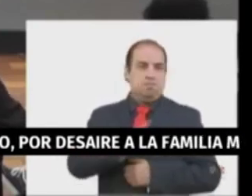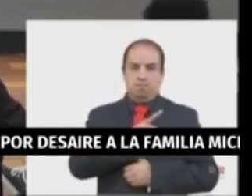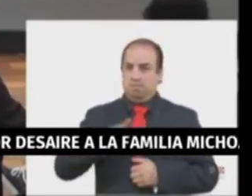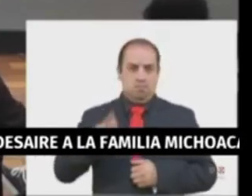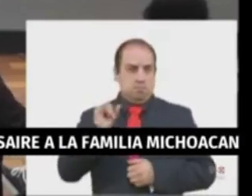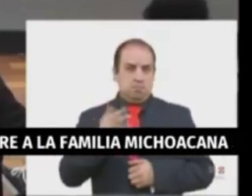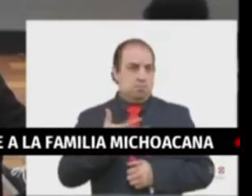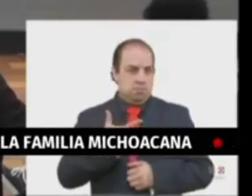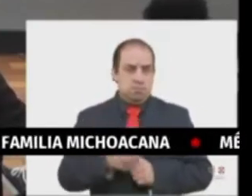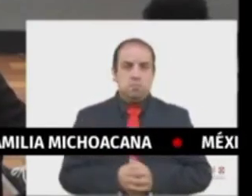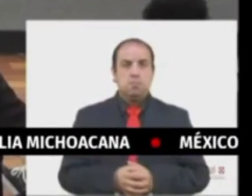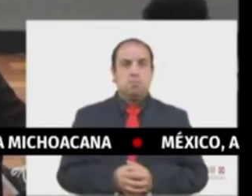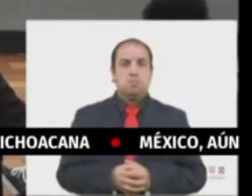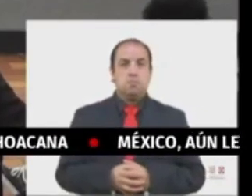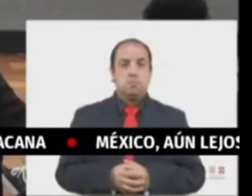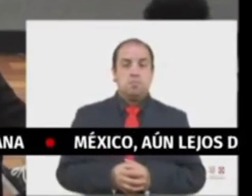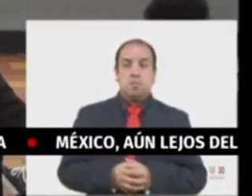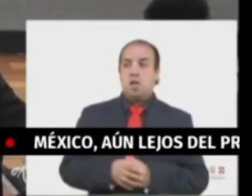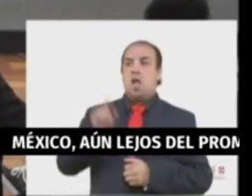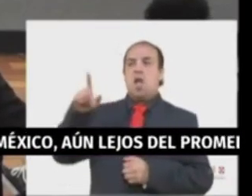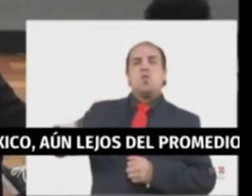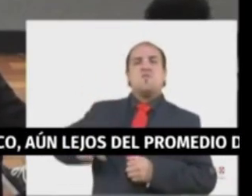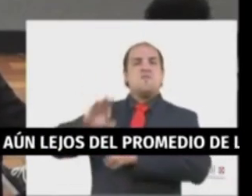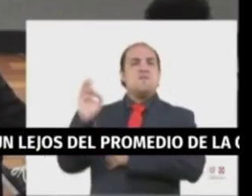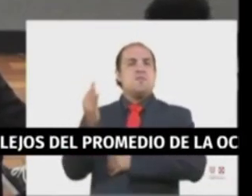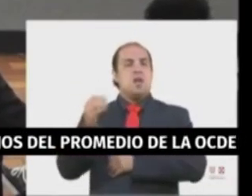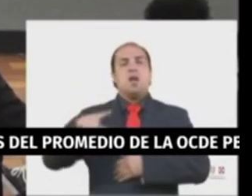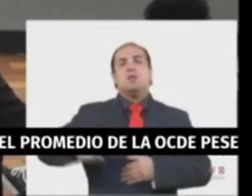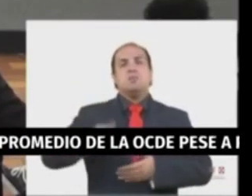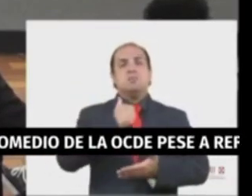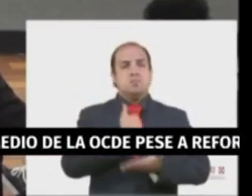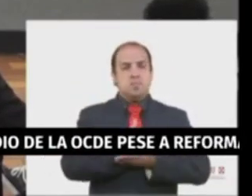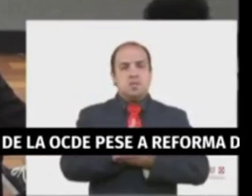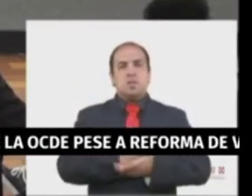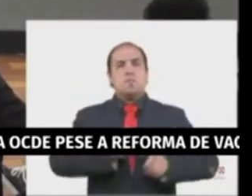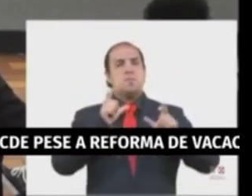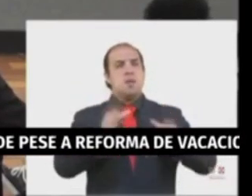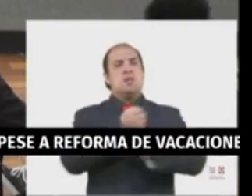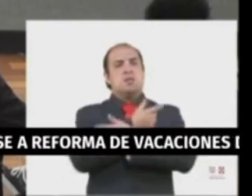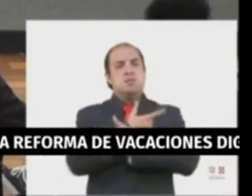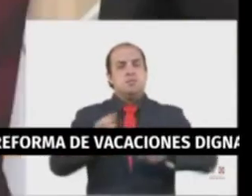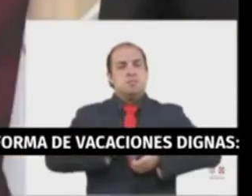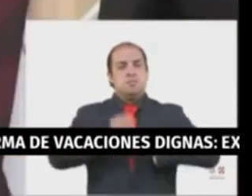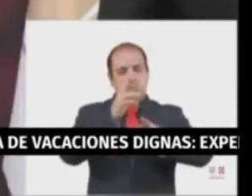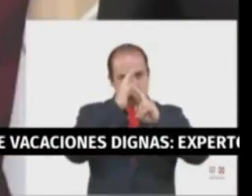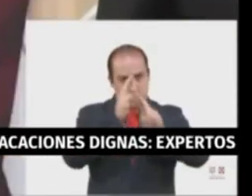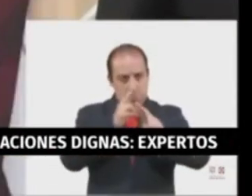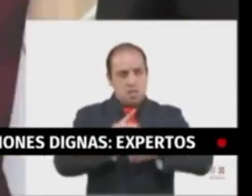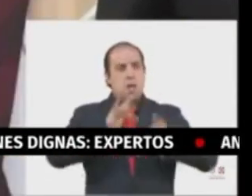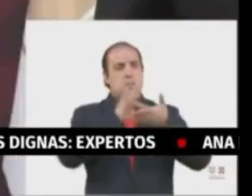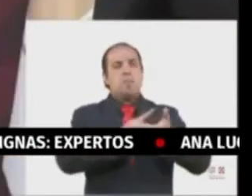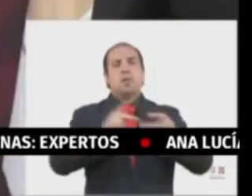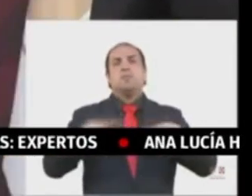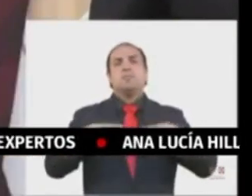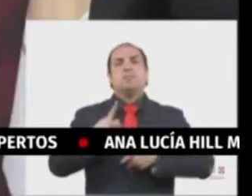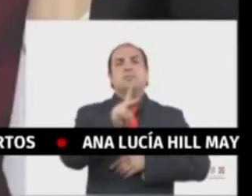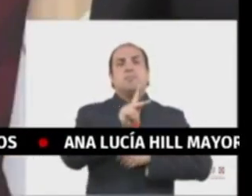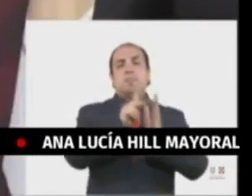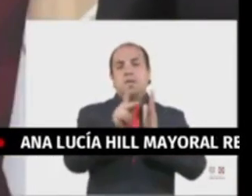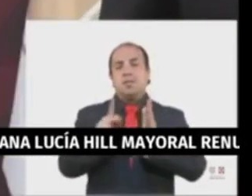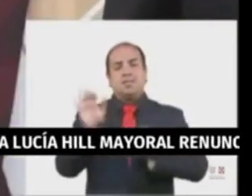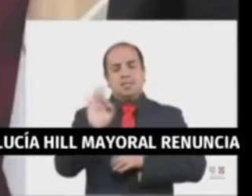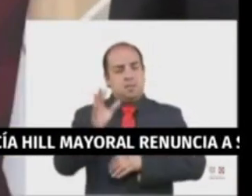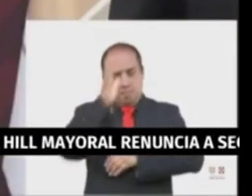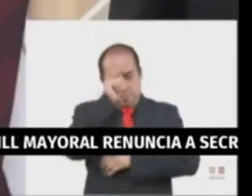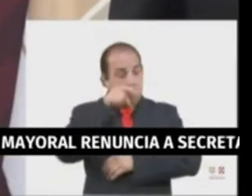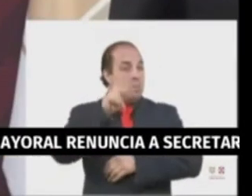ser así, porque desde el gobierno federal y desde el gobierno de la ciudad se protege la libertad de expresión y todo el apoyo a los periodistas. Podemos no estar de acuerdo,